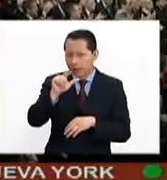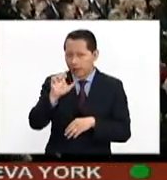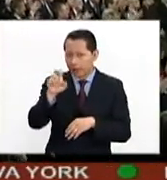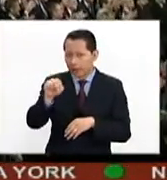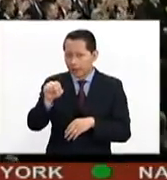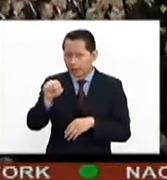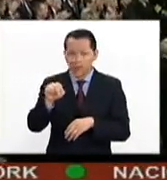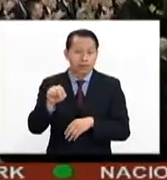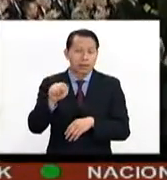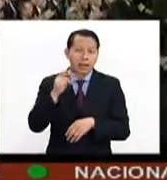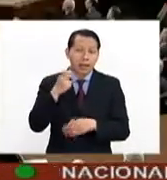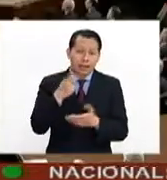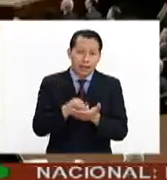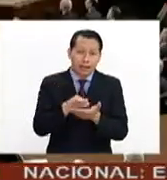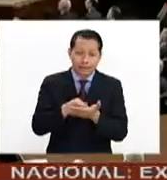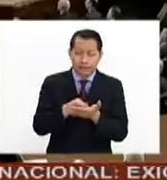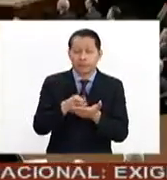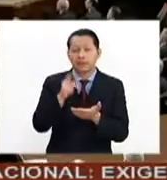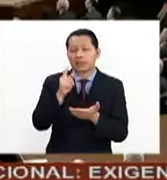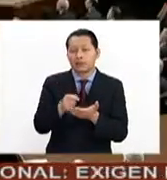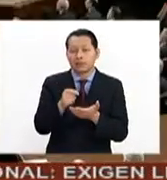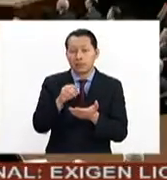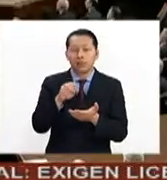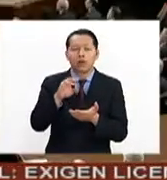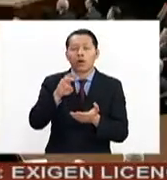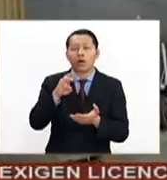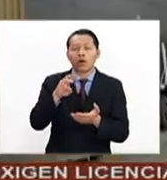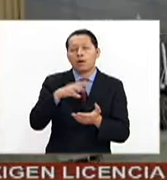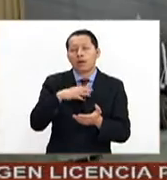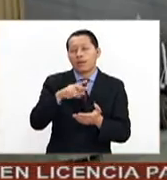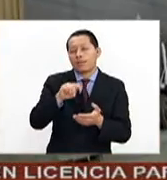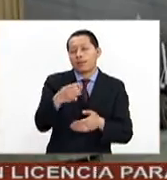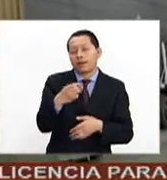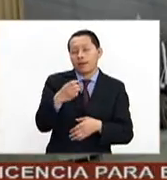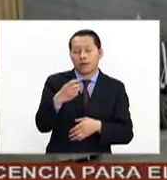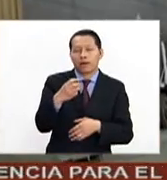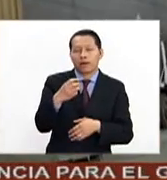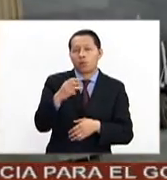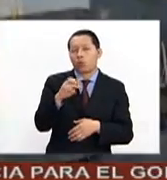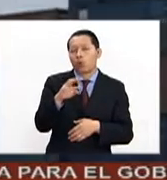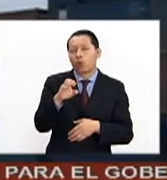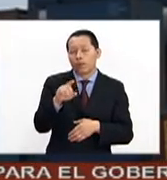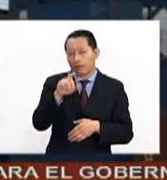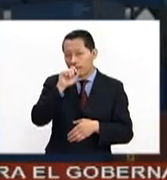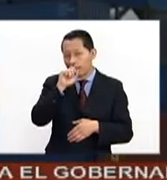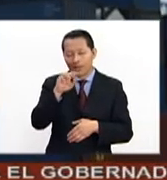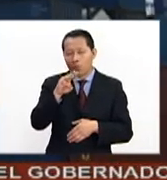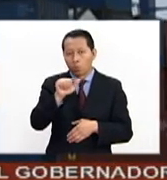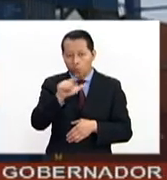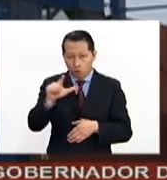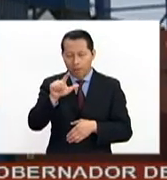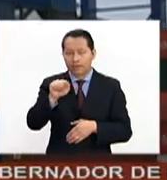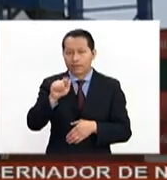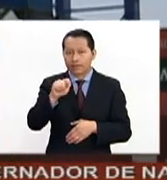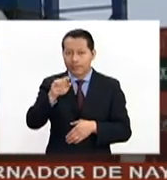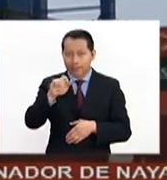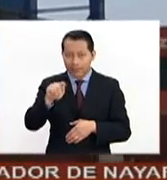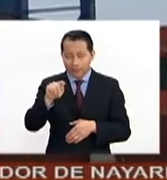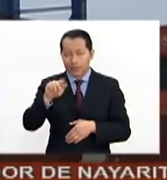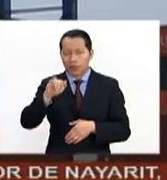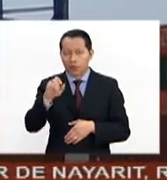Norte. El documento fue filtrado por The Wall Street Journal. Dice que hay modificaciones, pero modestas. Sin